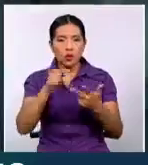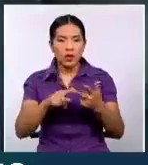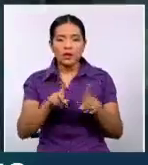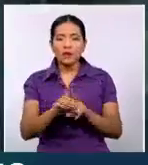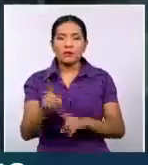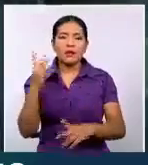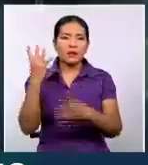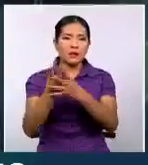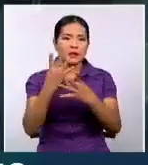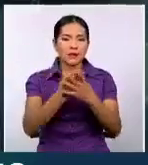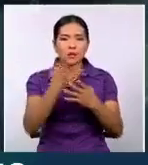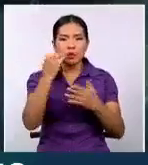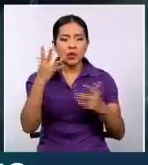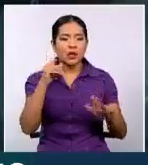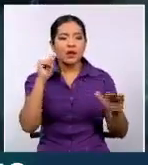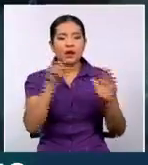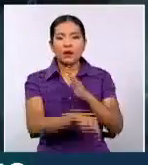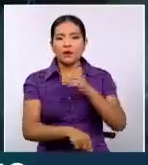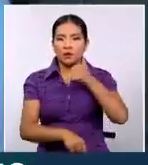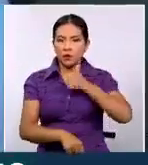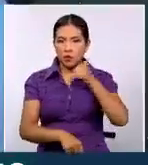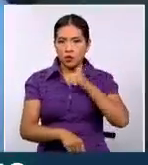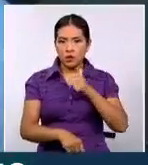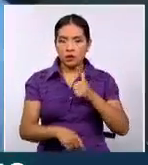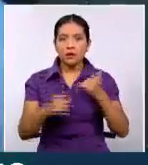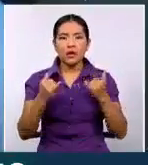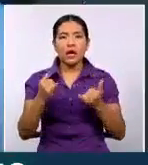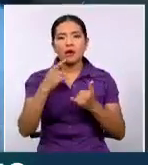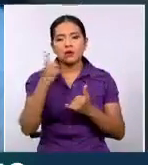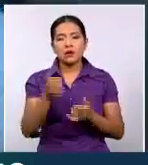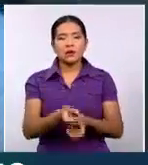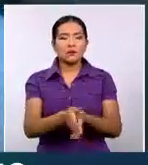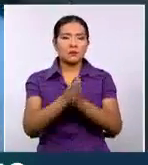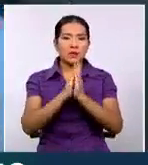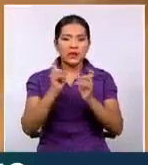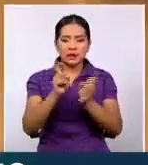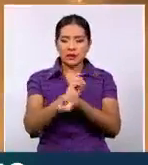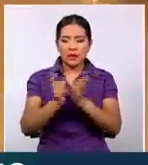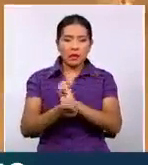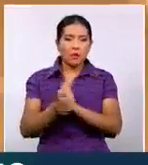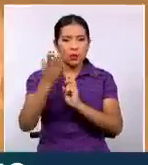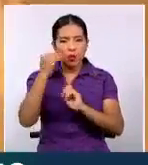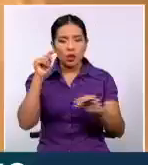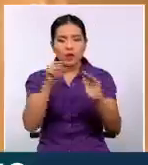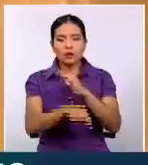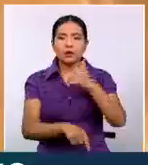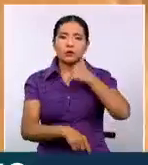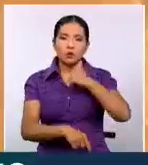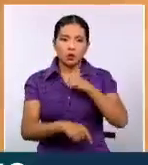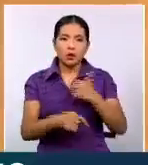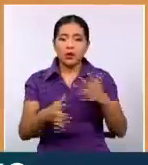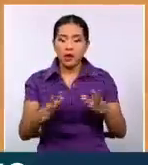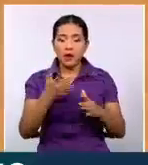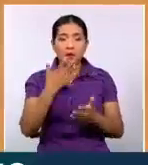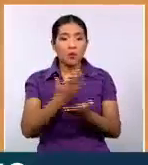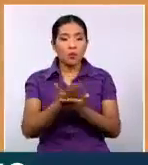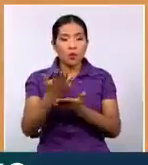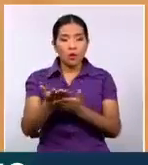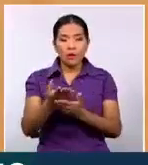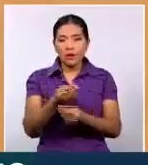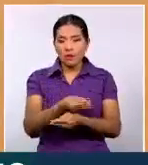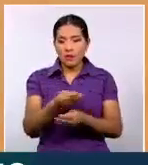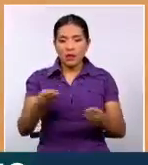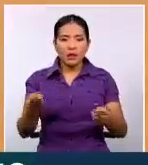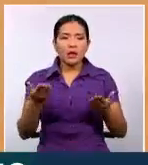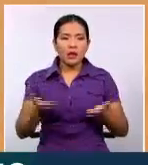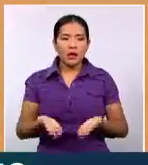delito de homicidio. Figura que la Cartera de Justicia solicitó que cambie a feminicidio por existir suficientes elementos que configuran en